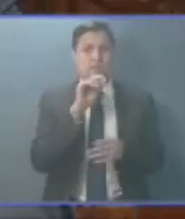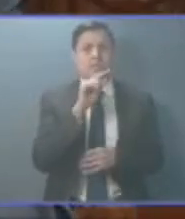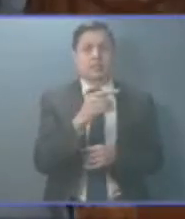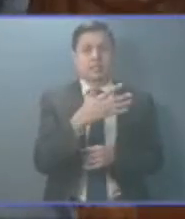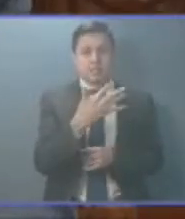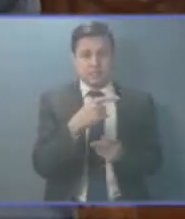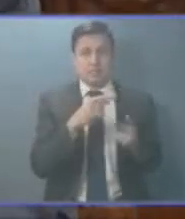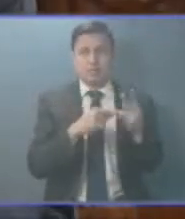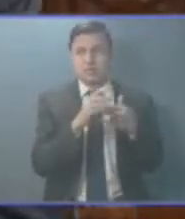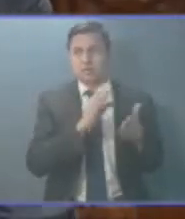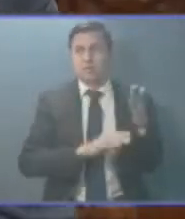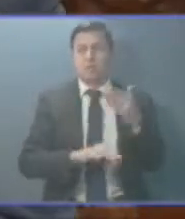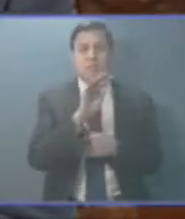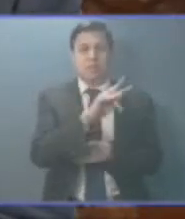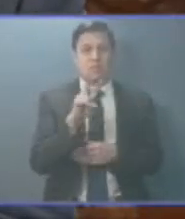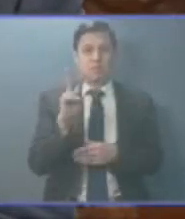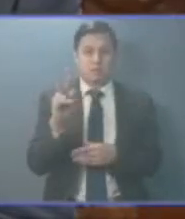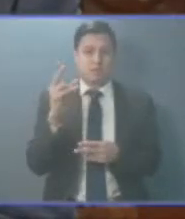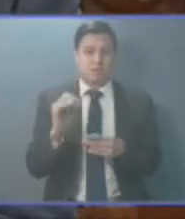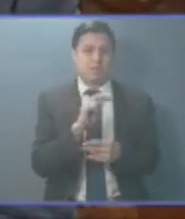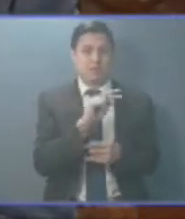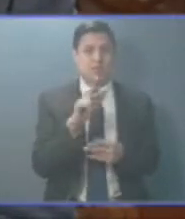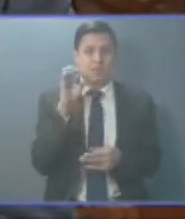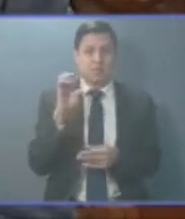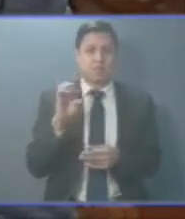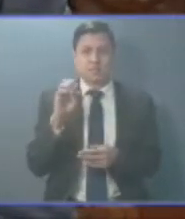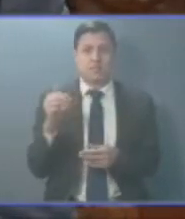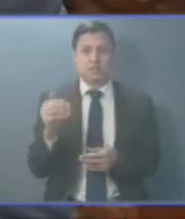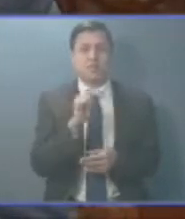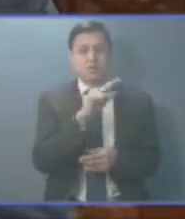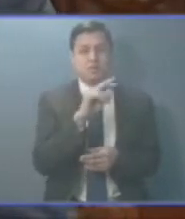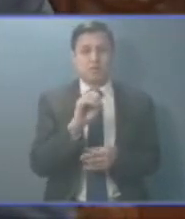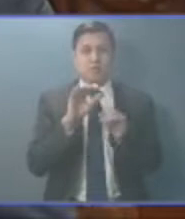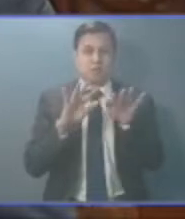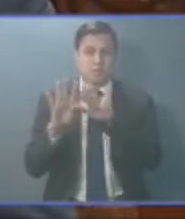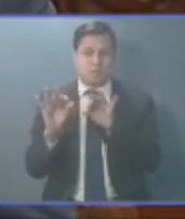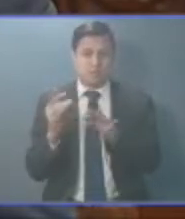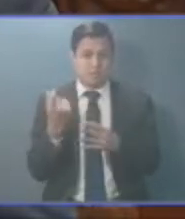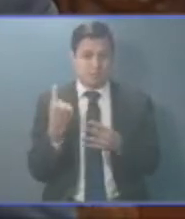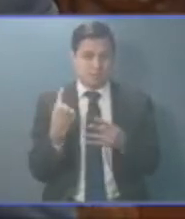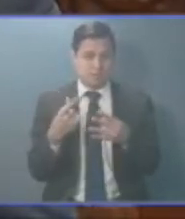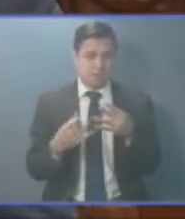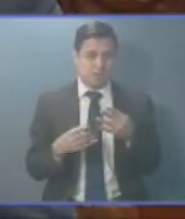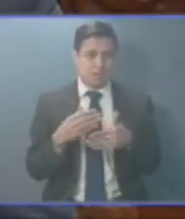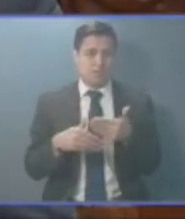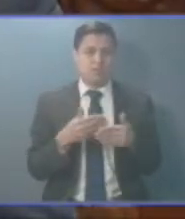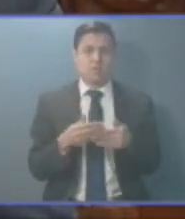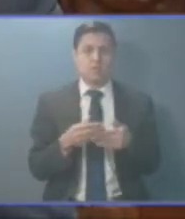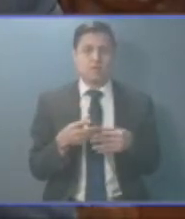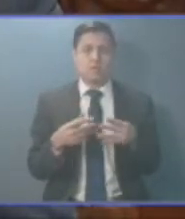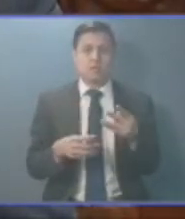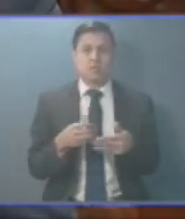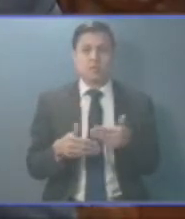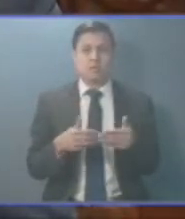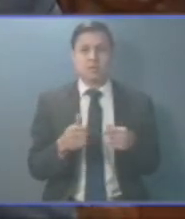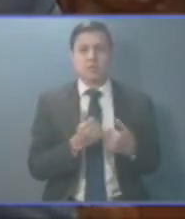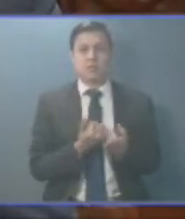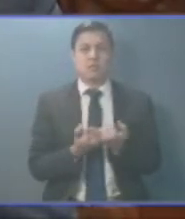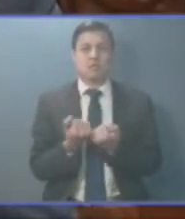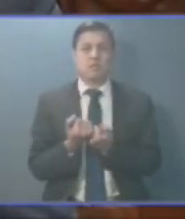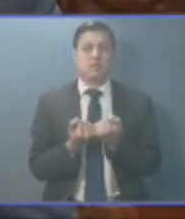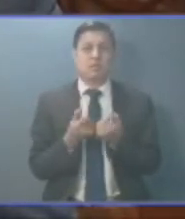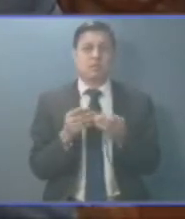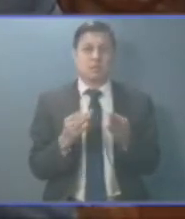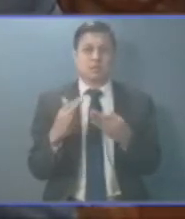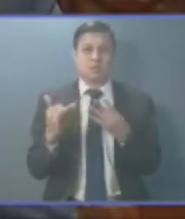tomo 422 del 23 de enero de 2019, se emitió una ley especial para regular los beneficios y prestaciones